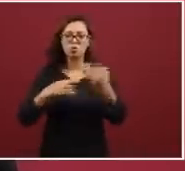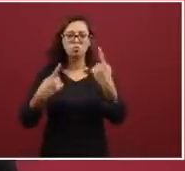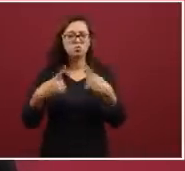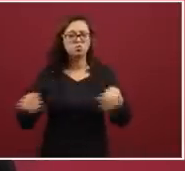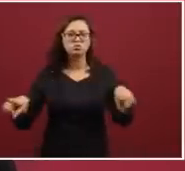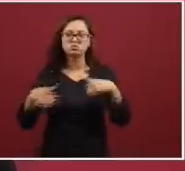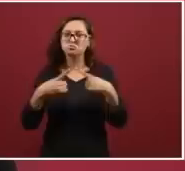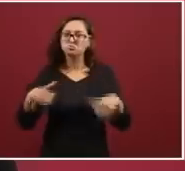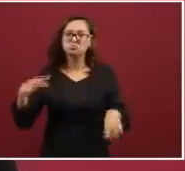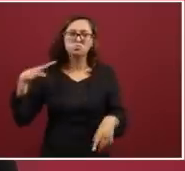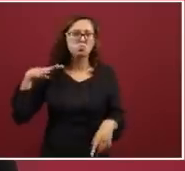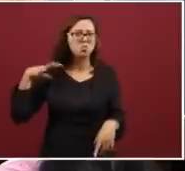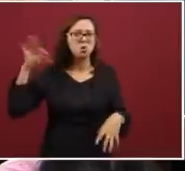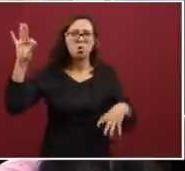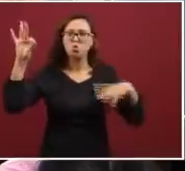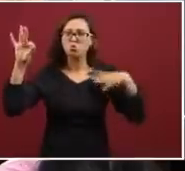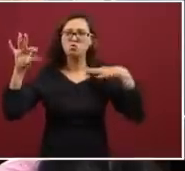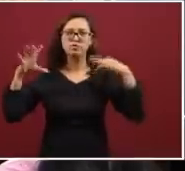voluntarios